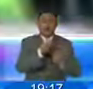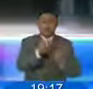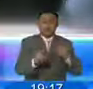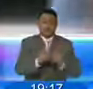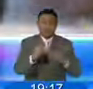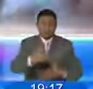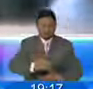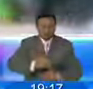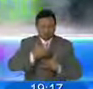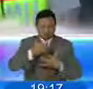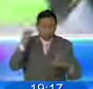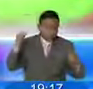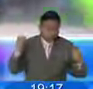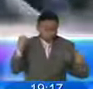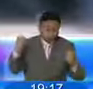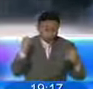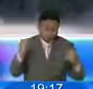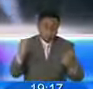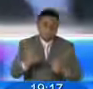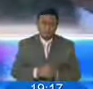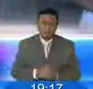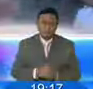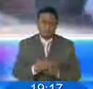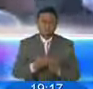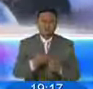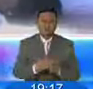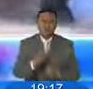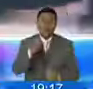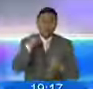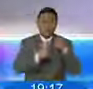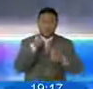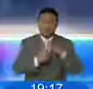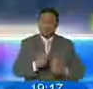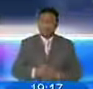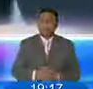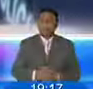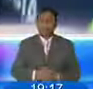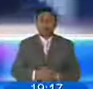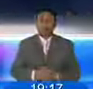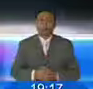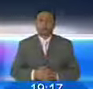personas enardecidas e indignadas que intentaban lincharlo.